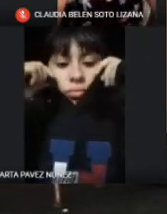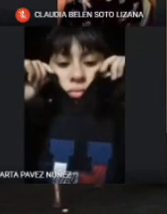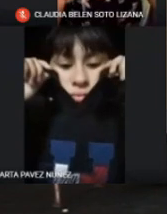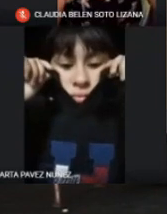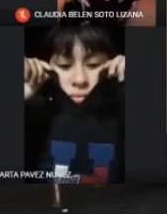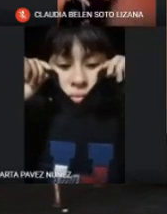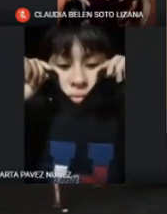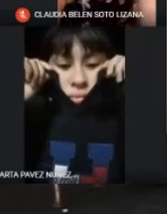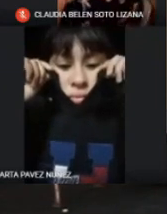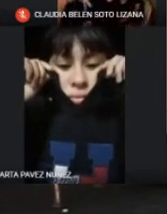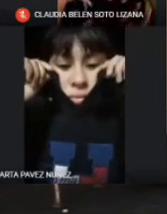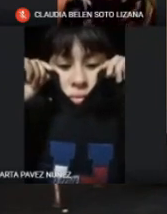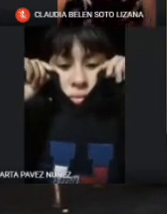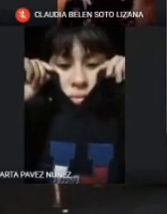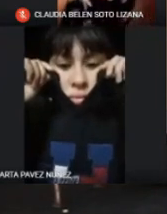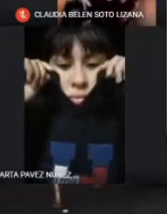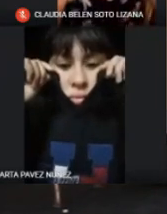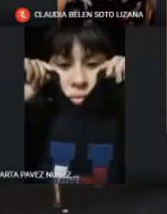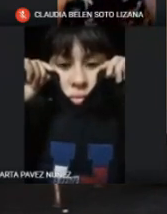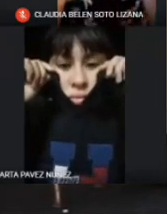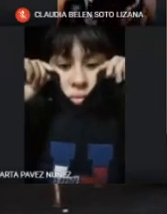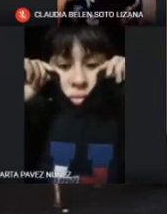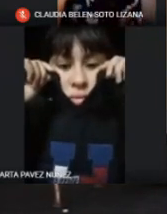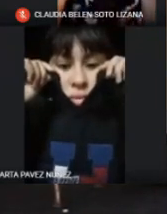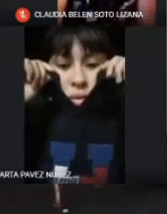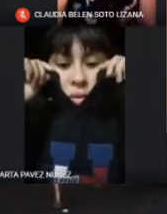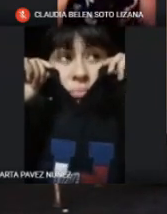propongan, sabiendo que lo principal siempre es la motivación